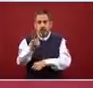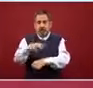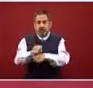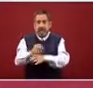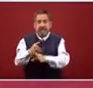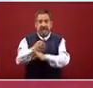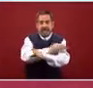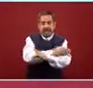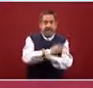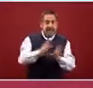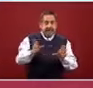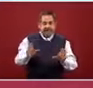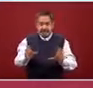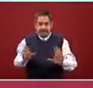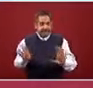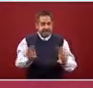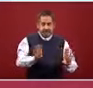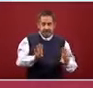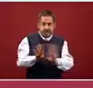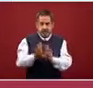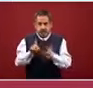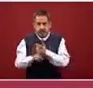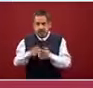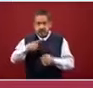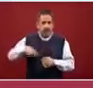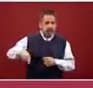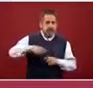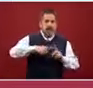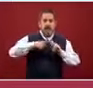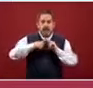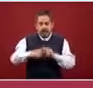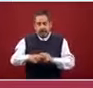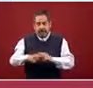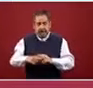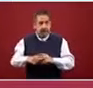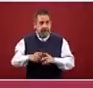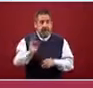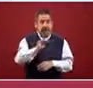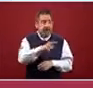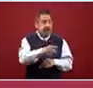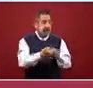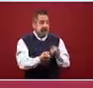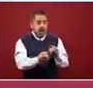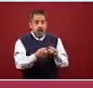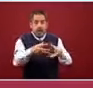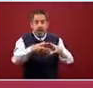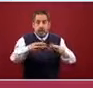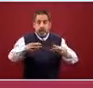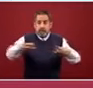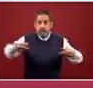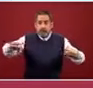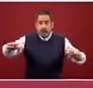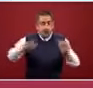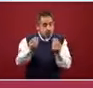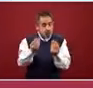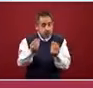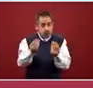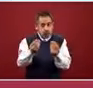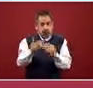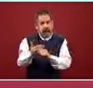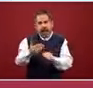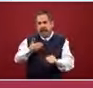antes del momento en el que esperamos que empiece a haber un crecimiento rápido en el número de casos